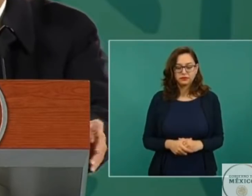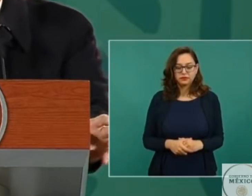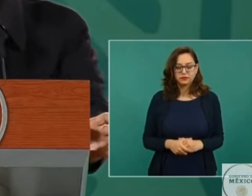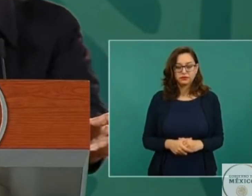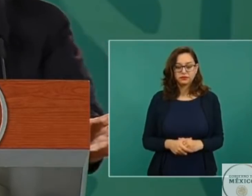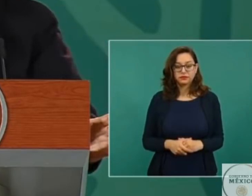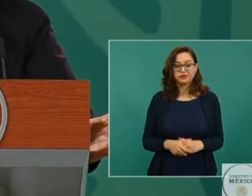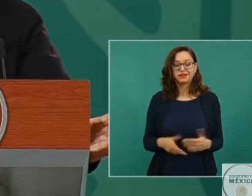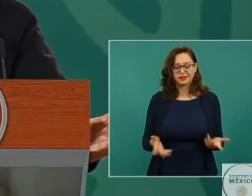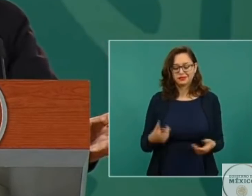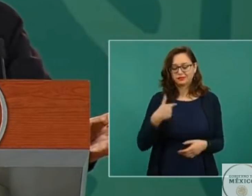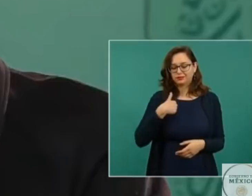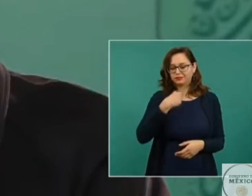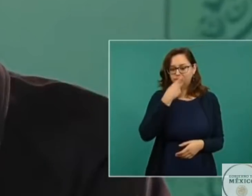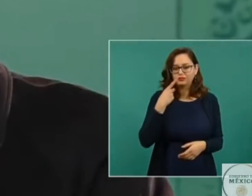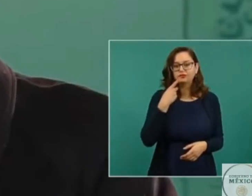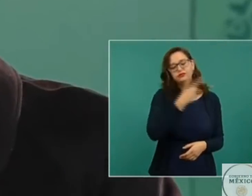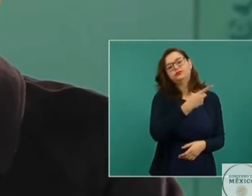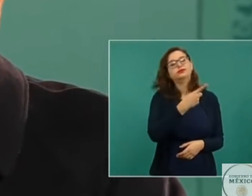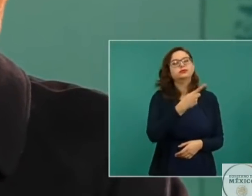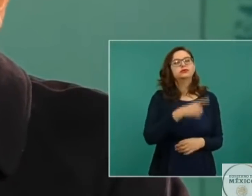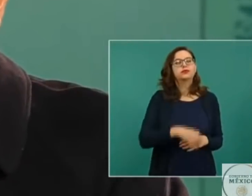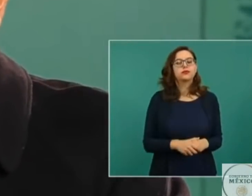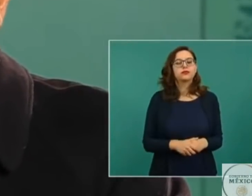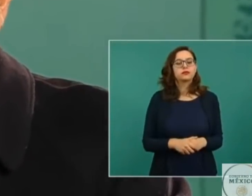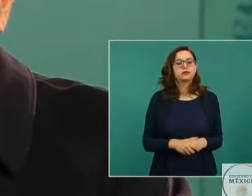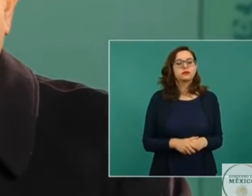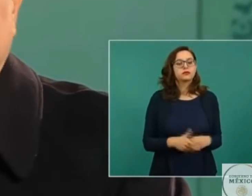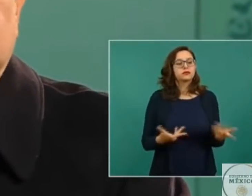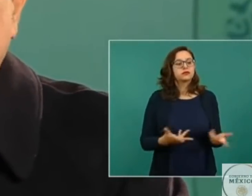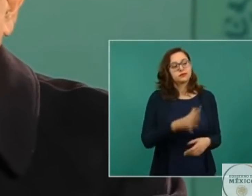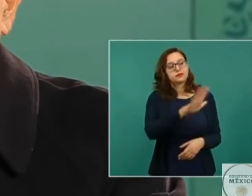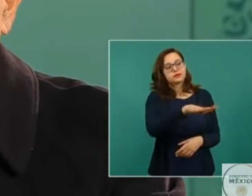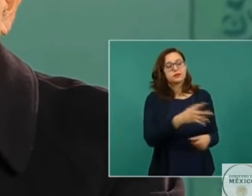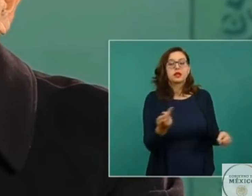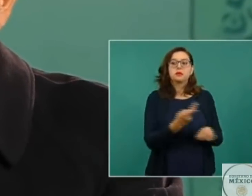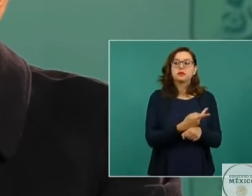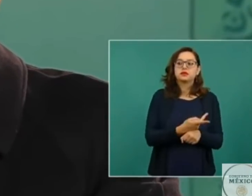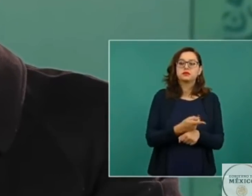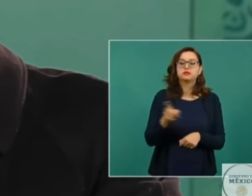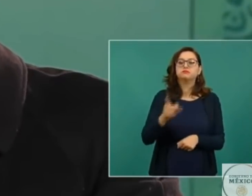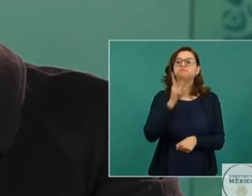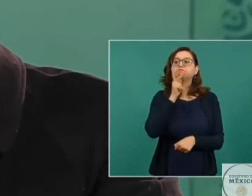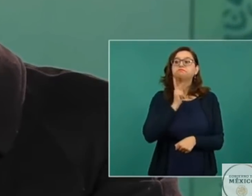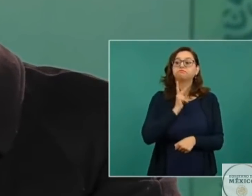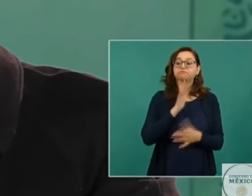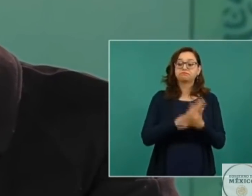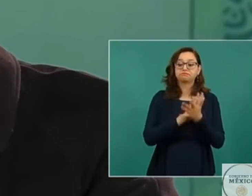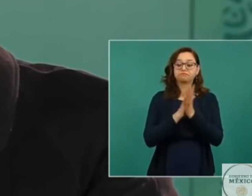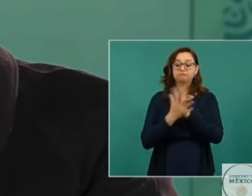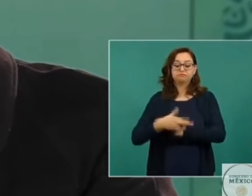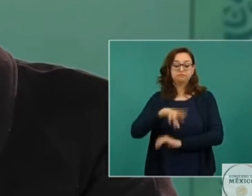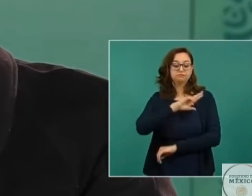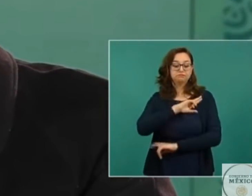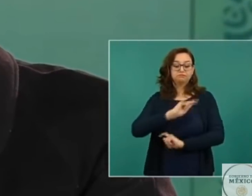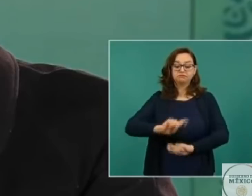Le dije de que con la privatización del petróleo habían entregado